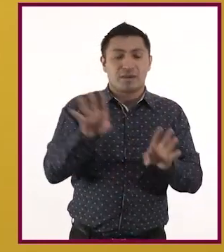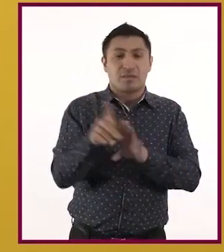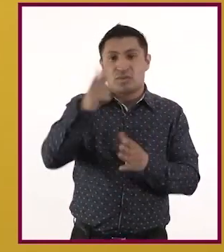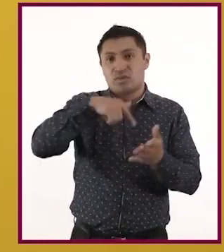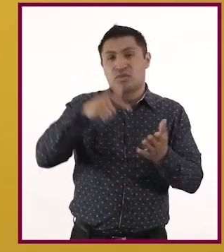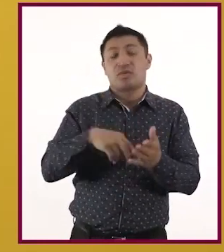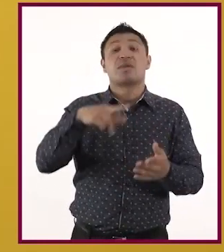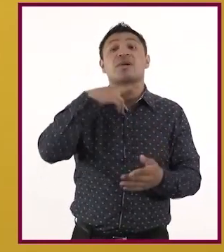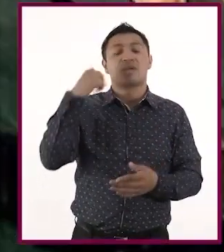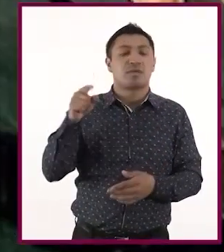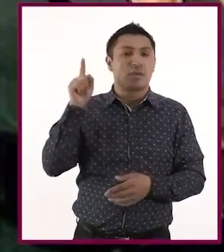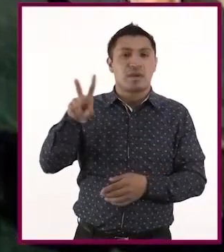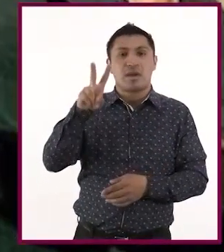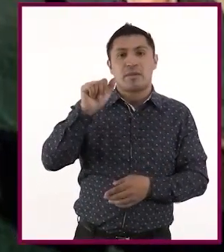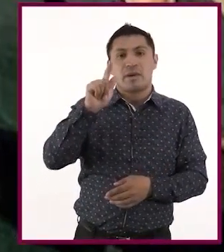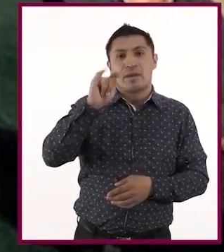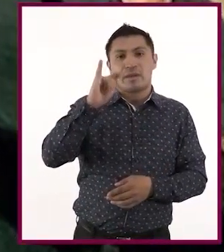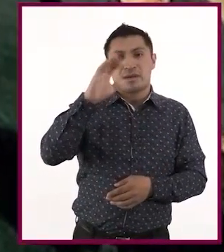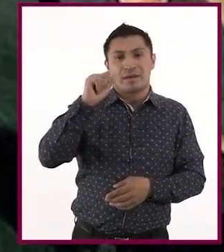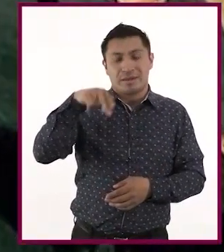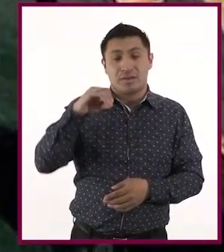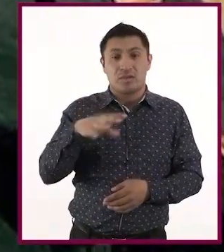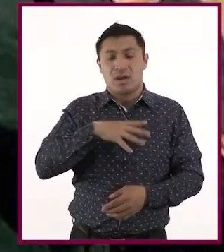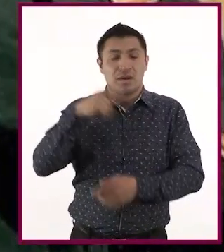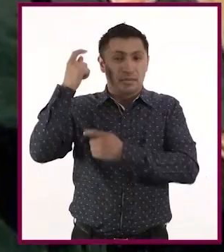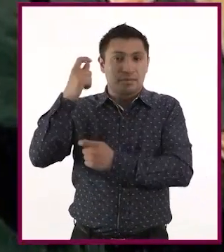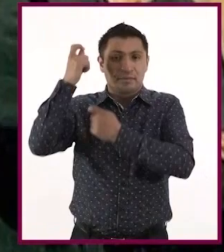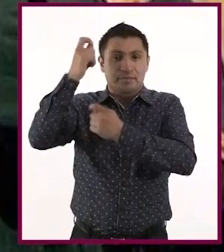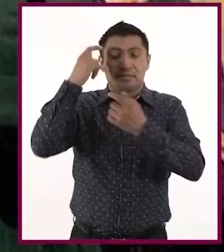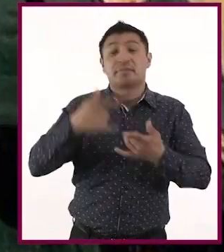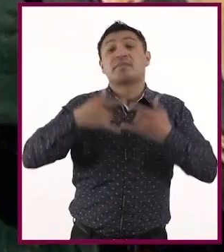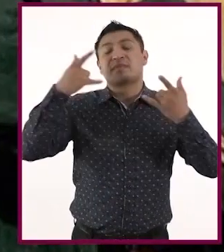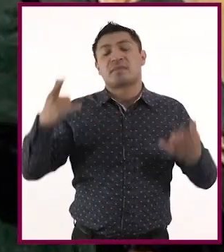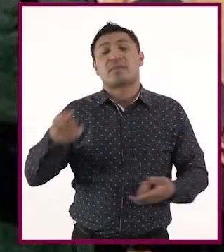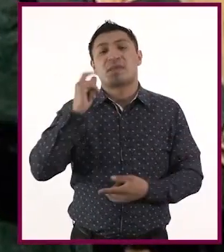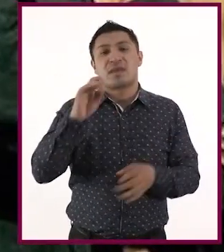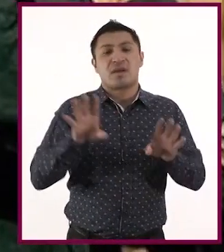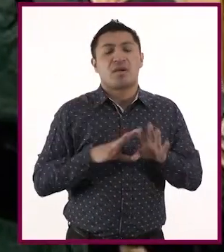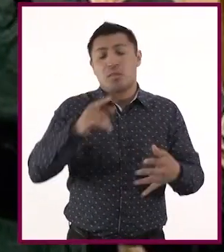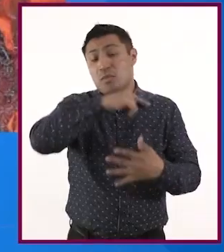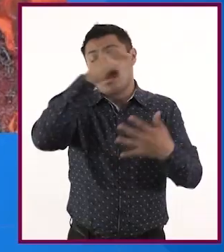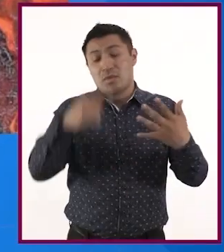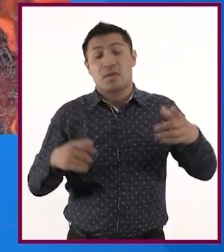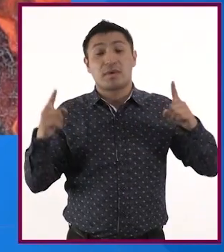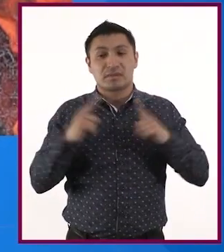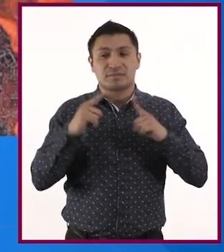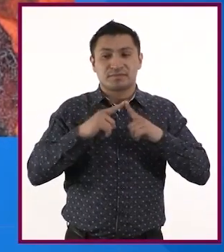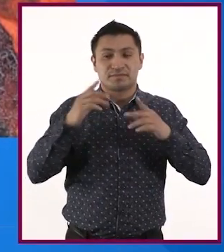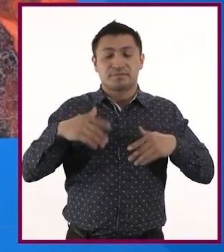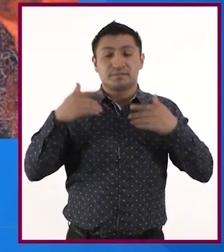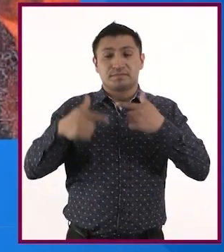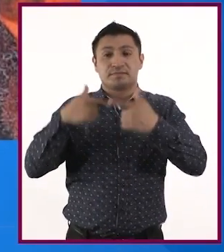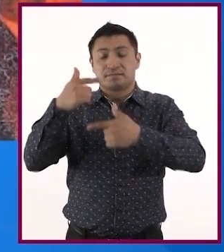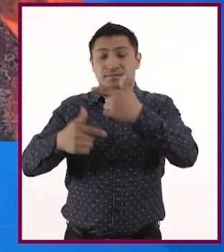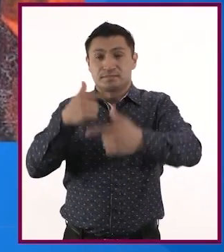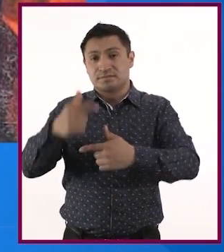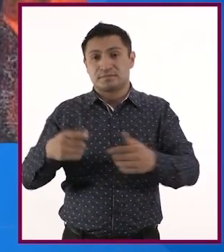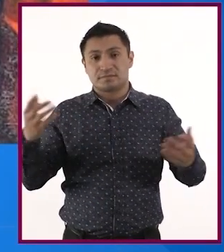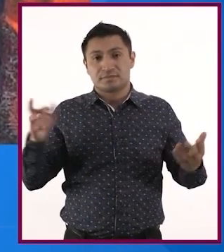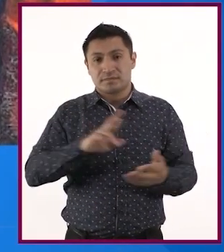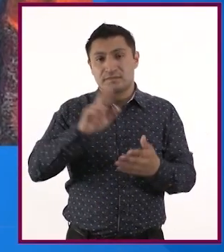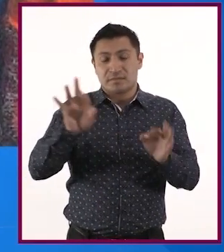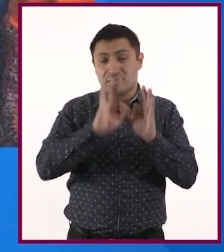Roma, en el Estado Vaticano. El protestantismo histórico es el conjunto de iglesias herederas de la reforma realizada en el